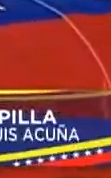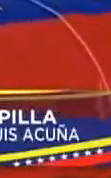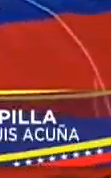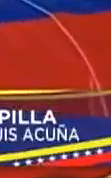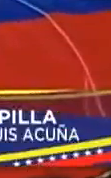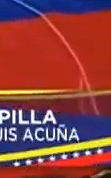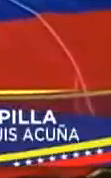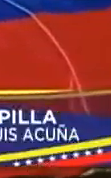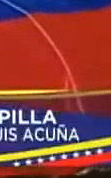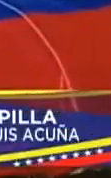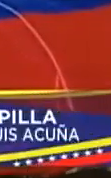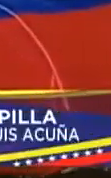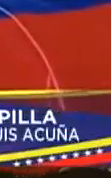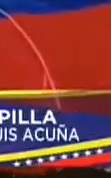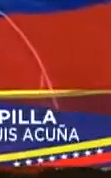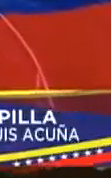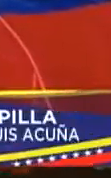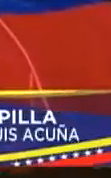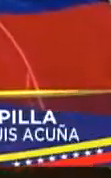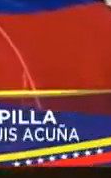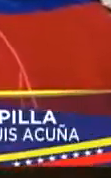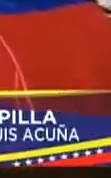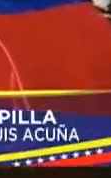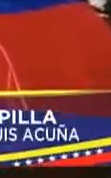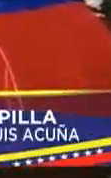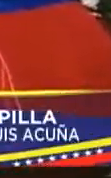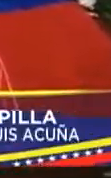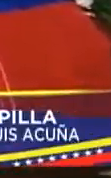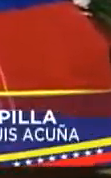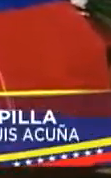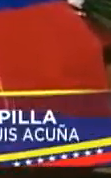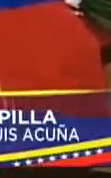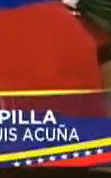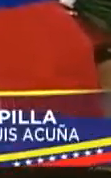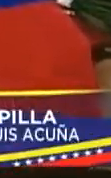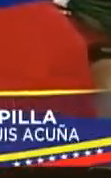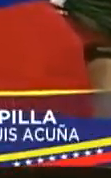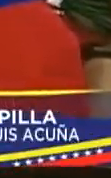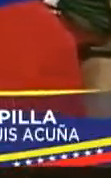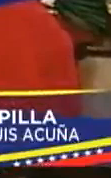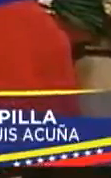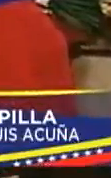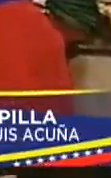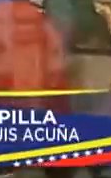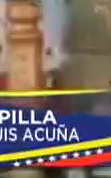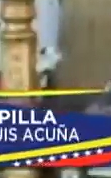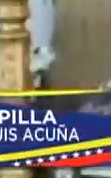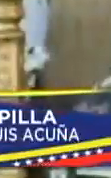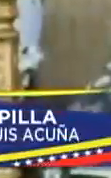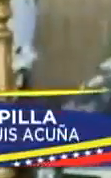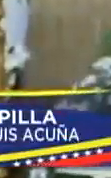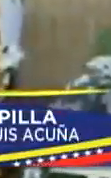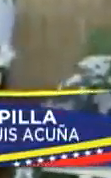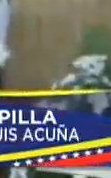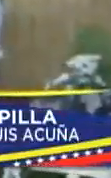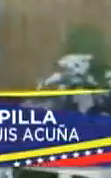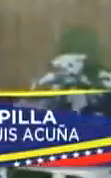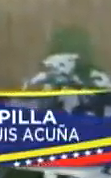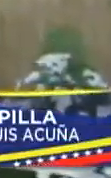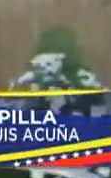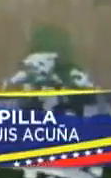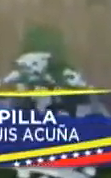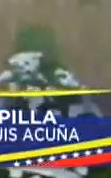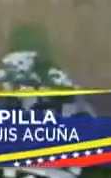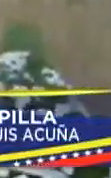Moros, presidente constitucional de la República Bolivariana de Venezuela. Queridos compatriotas,